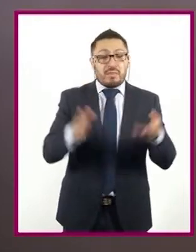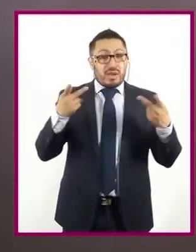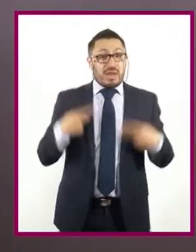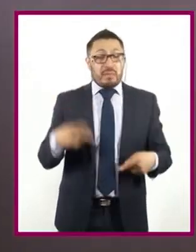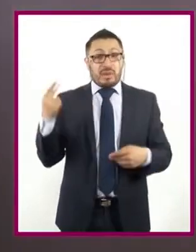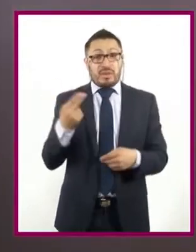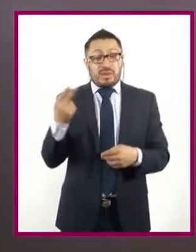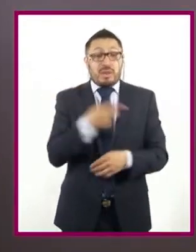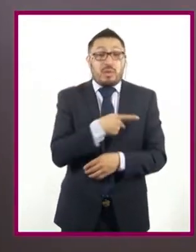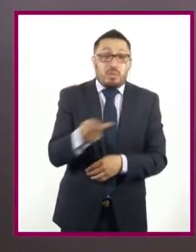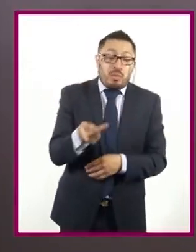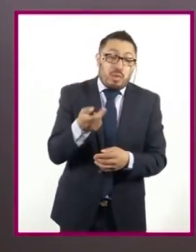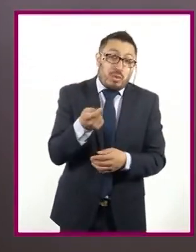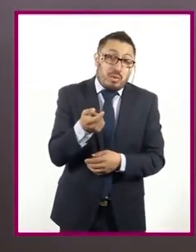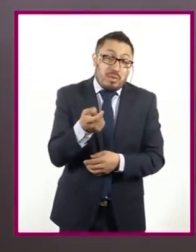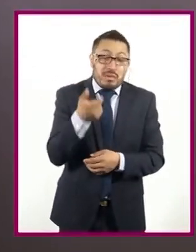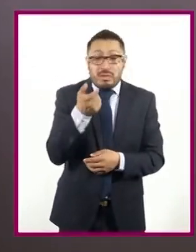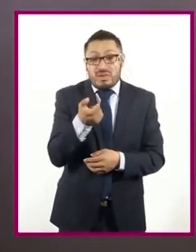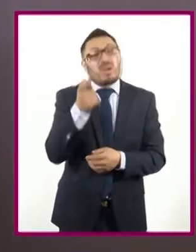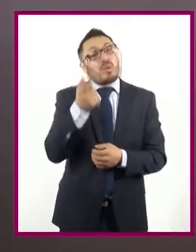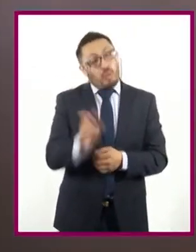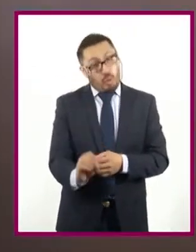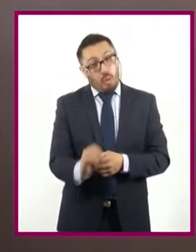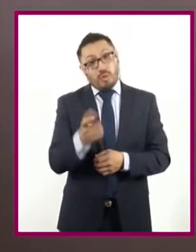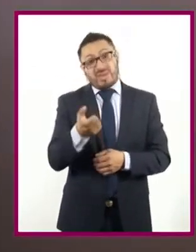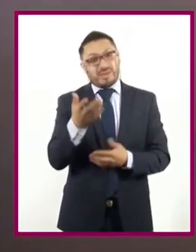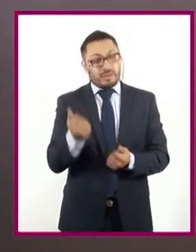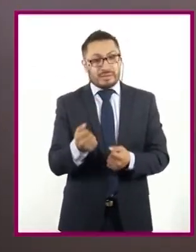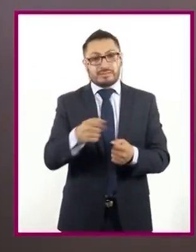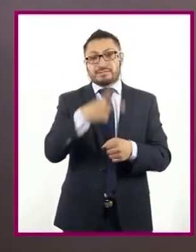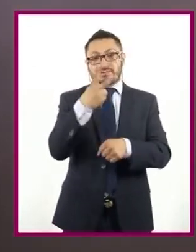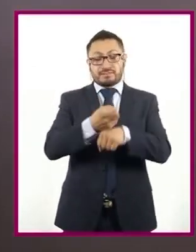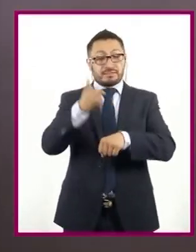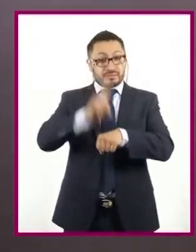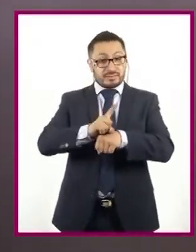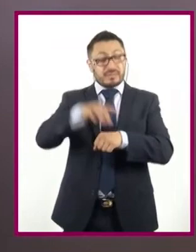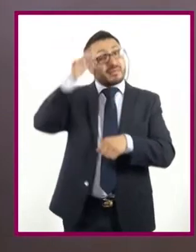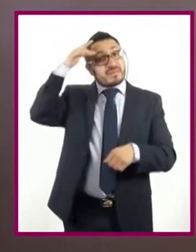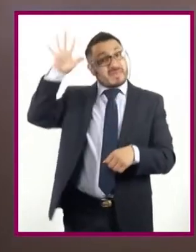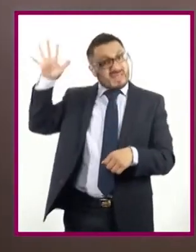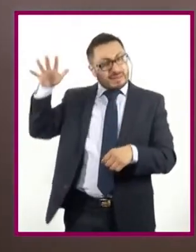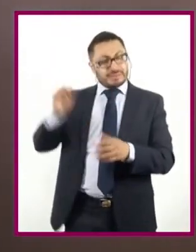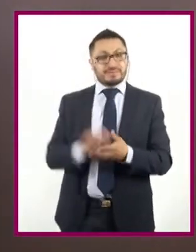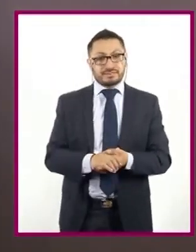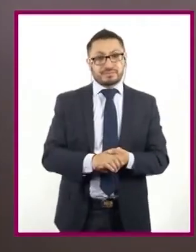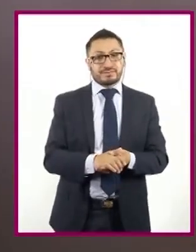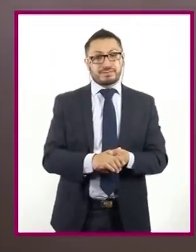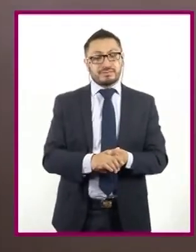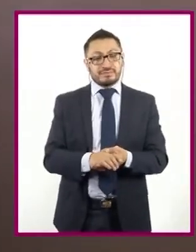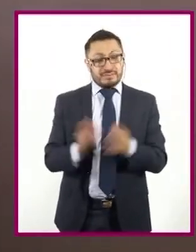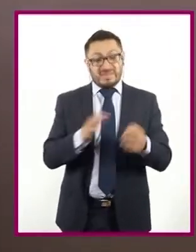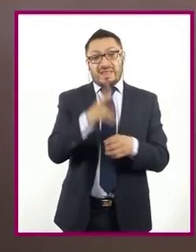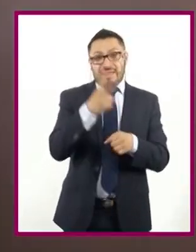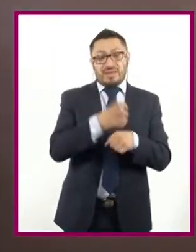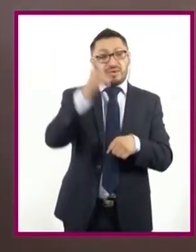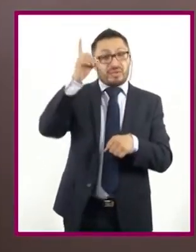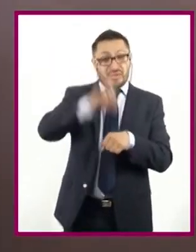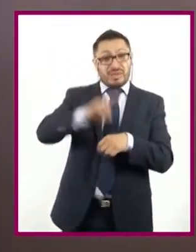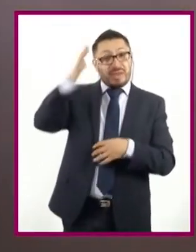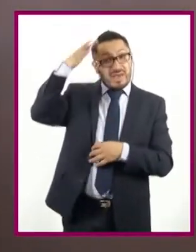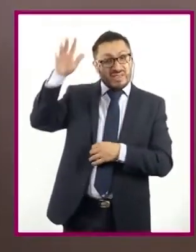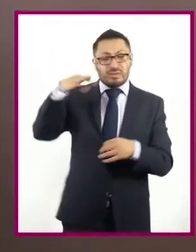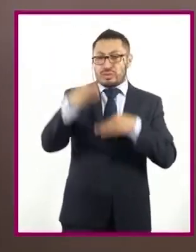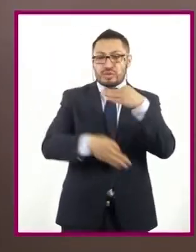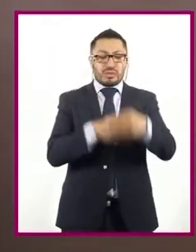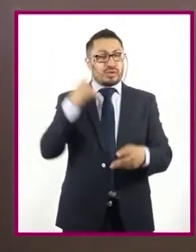necesitados. En el segundo día pasamos al Día de los Adultos, en que todos los adultos van a visitar a sus